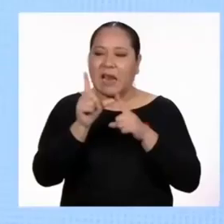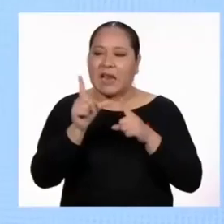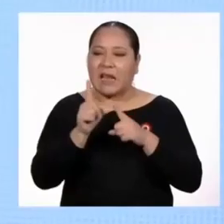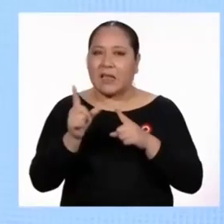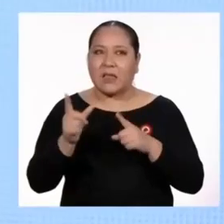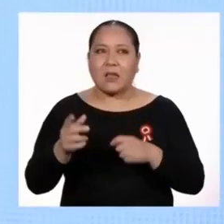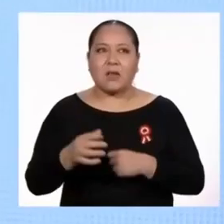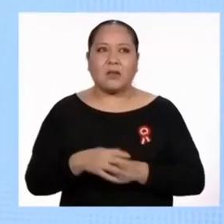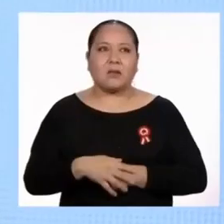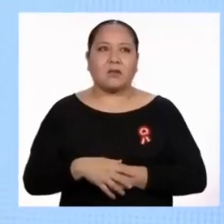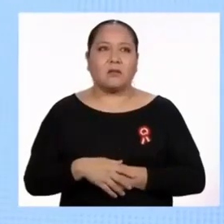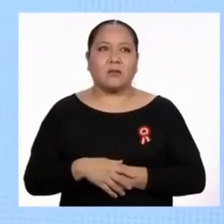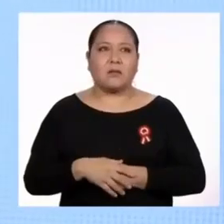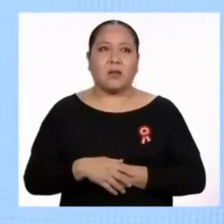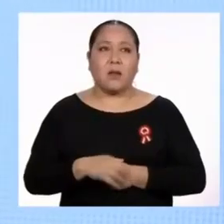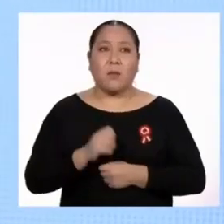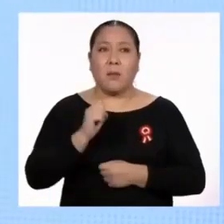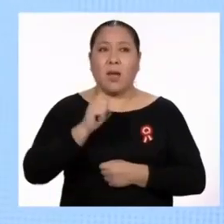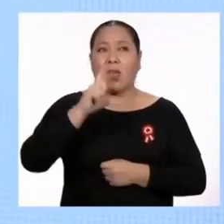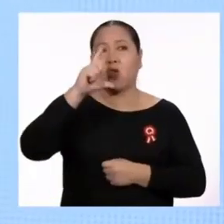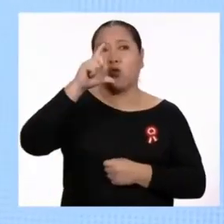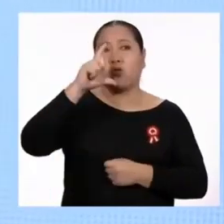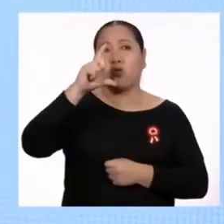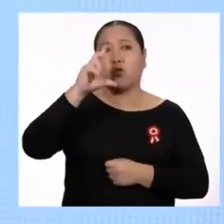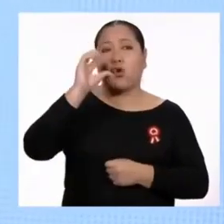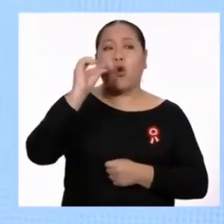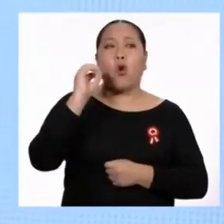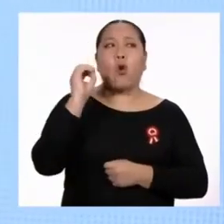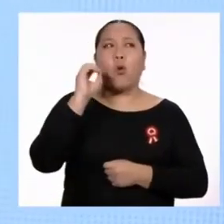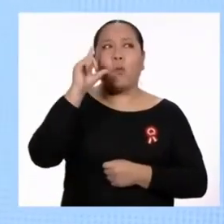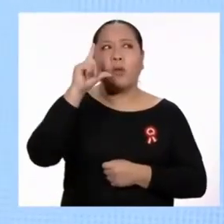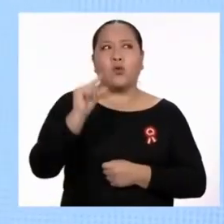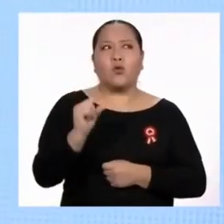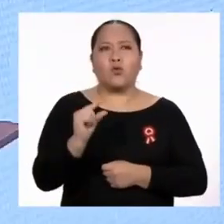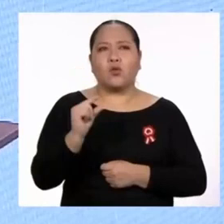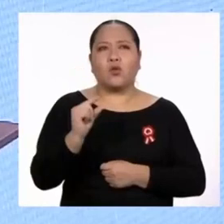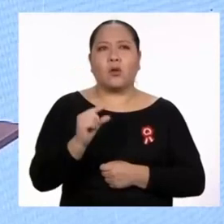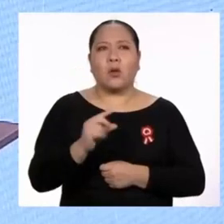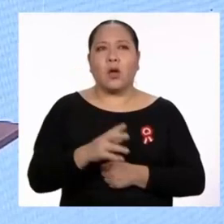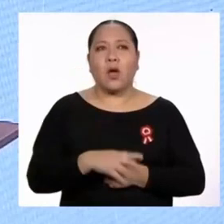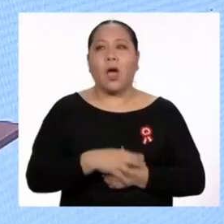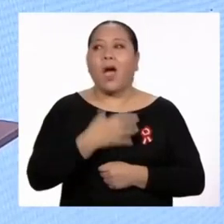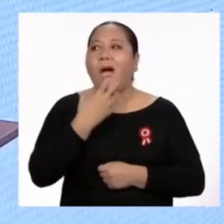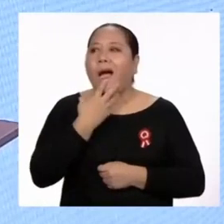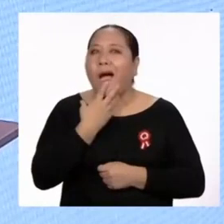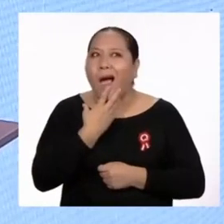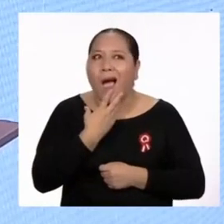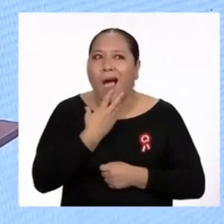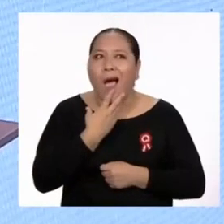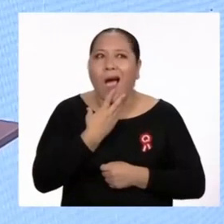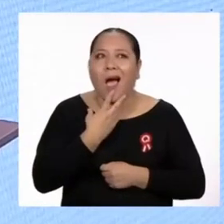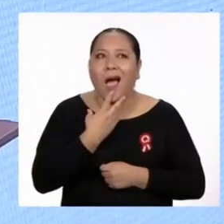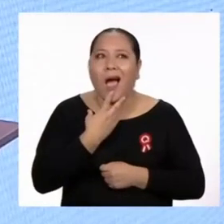letras. ¿Mayúsculas o minúsculas? ¡Oh,